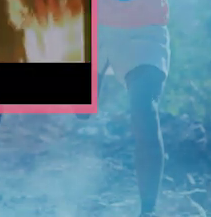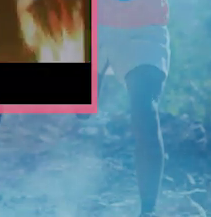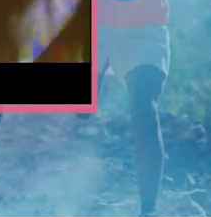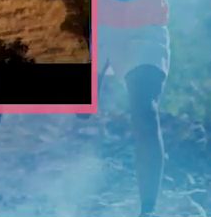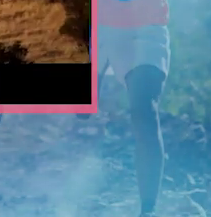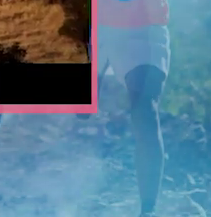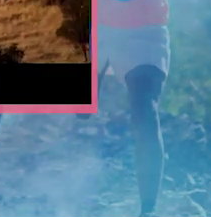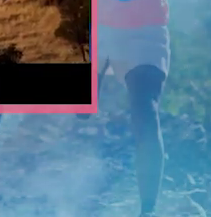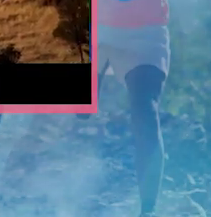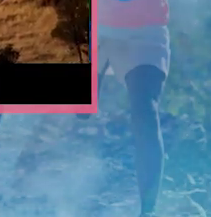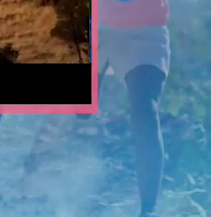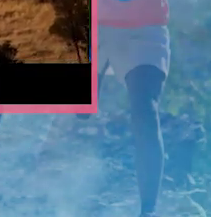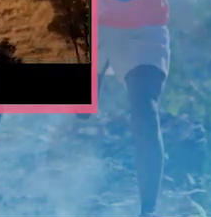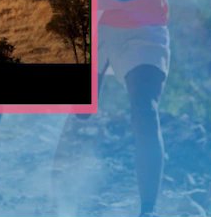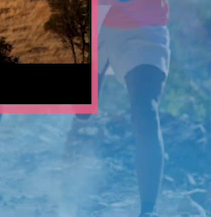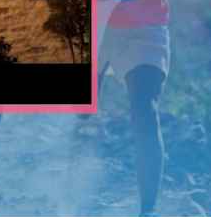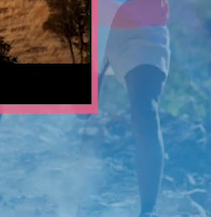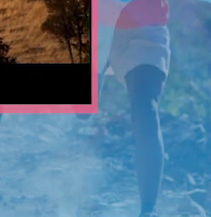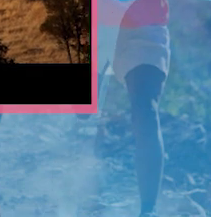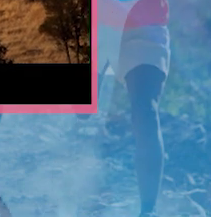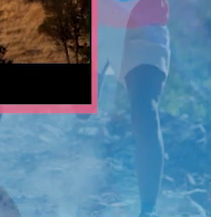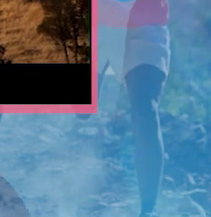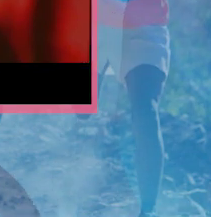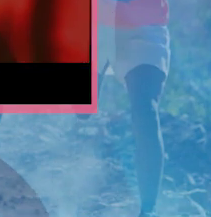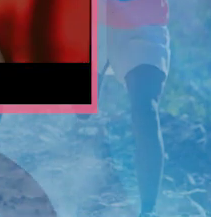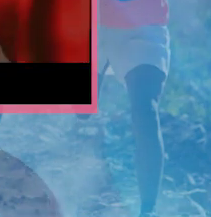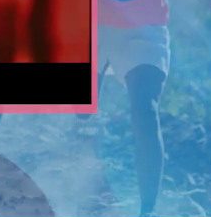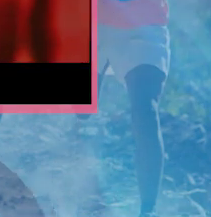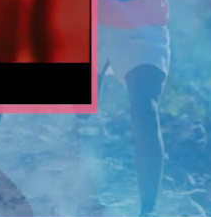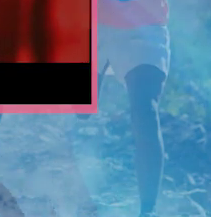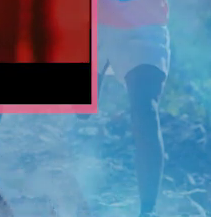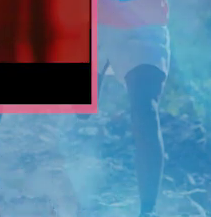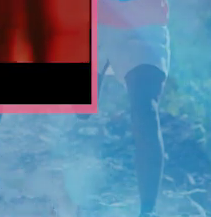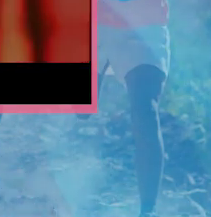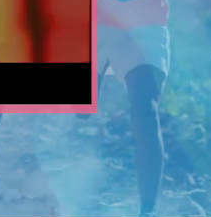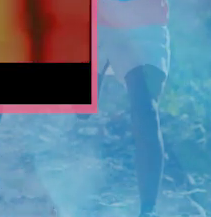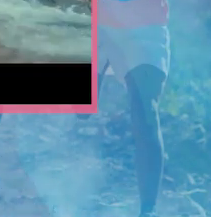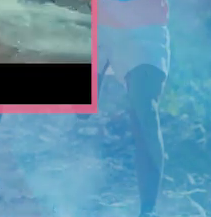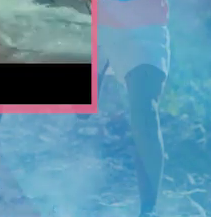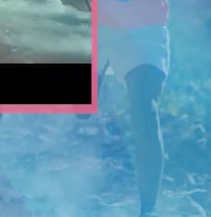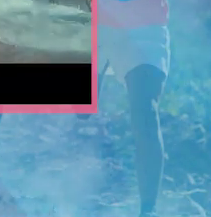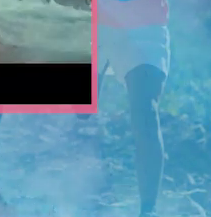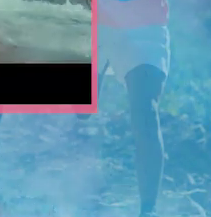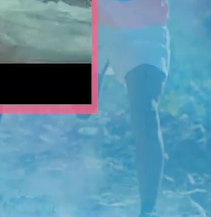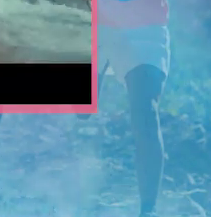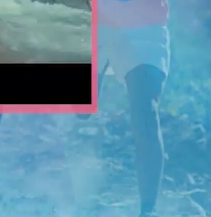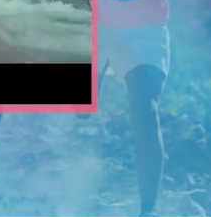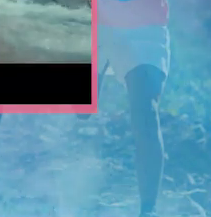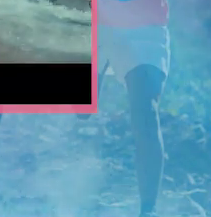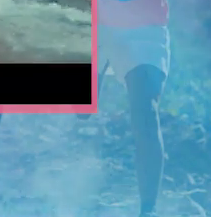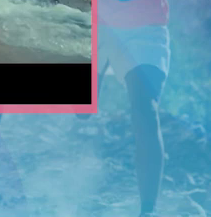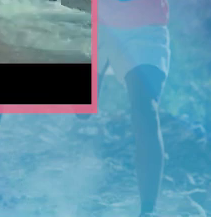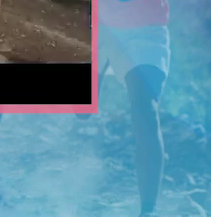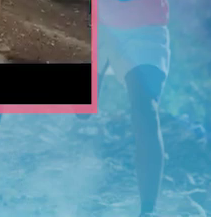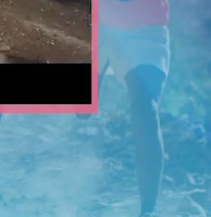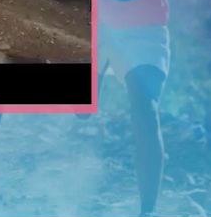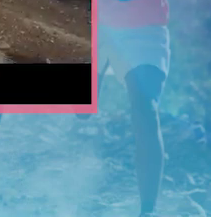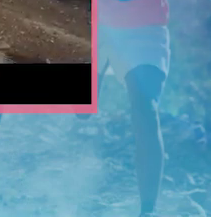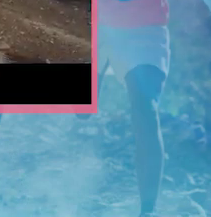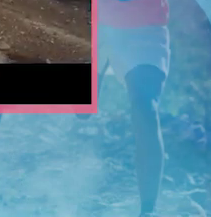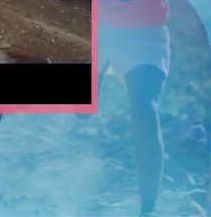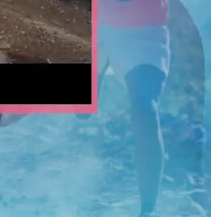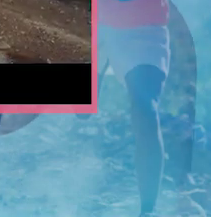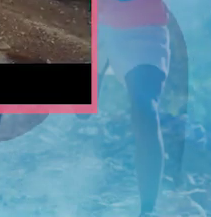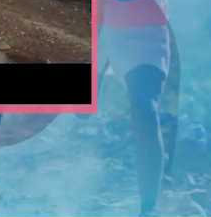kumini anahuama kilipi Kilipi ay narika y neka chuyeni semática we we semática balachi bagüe